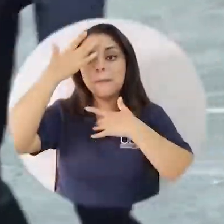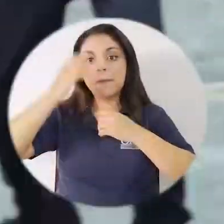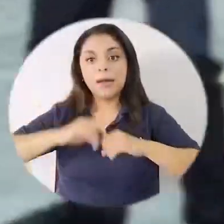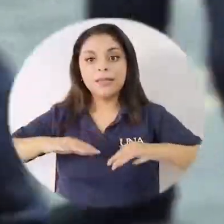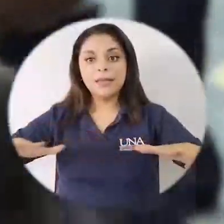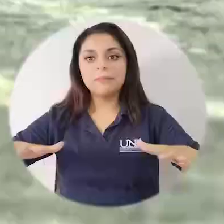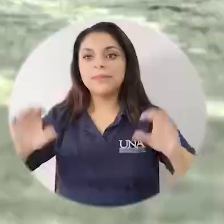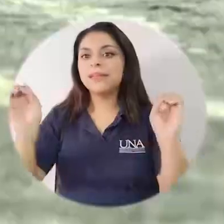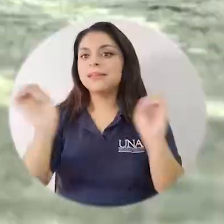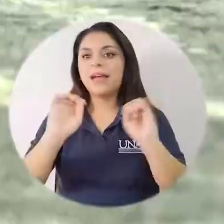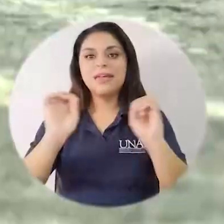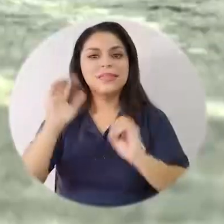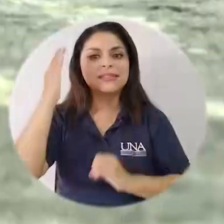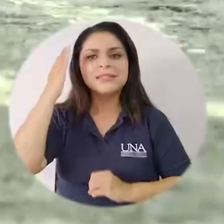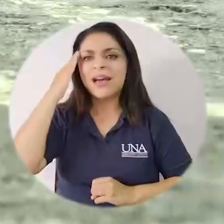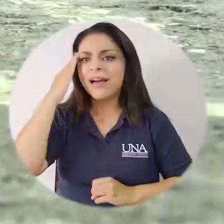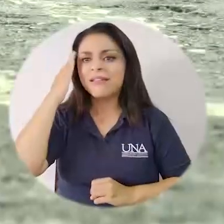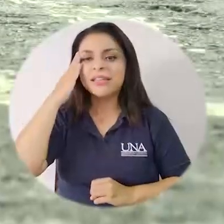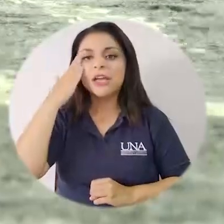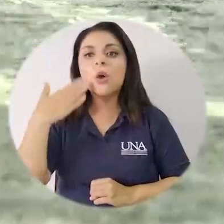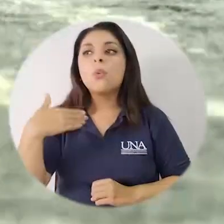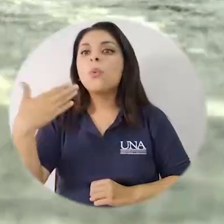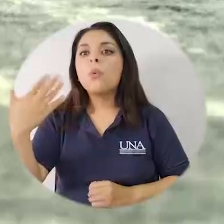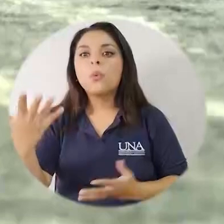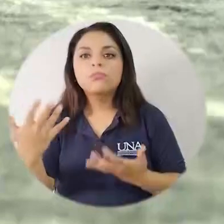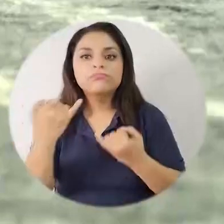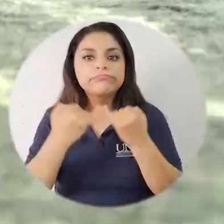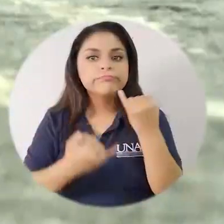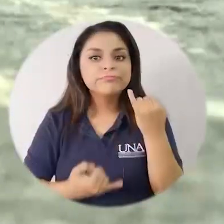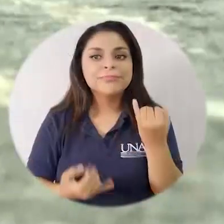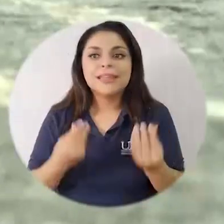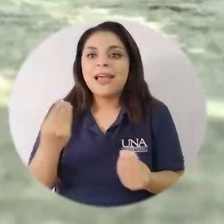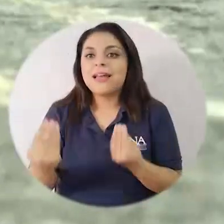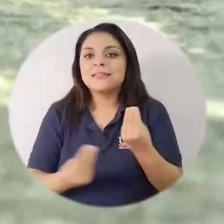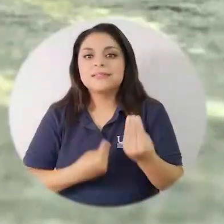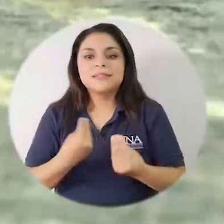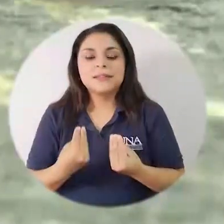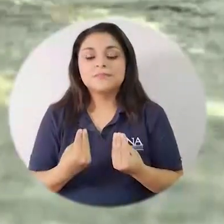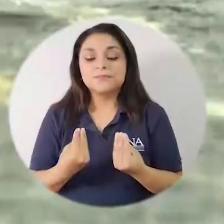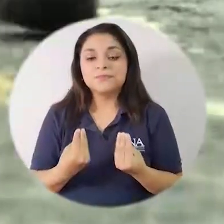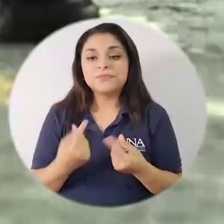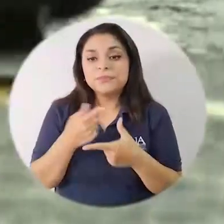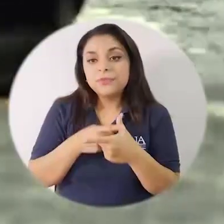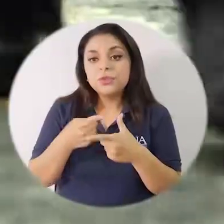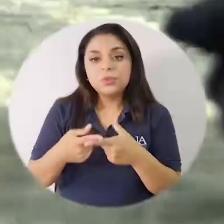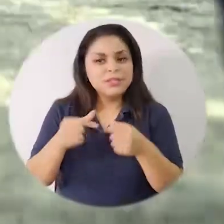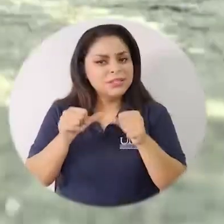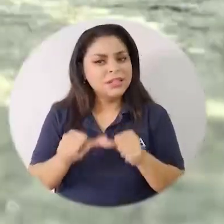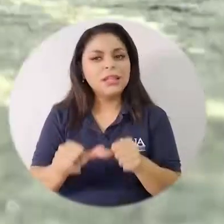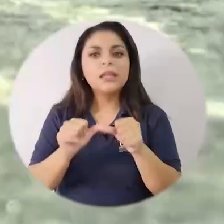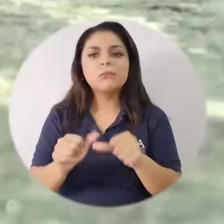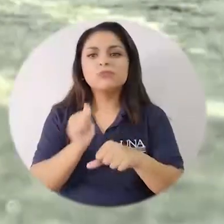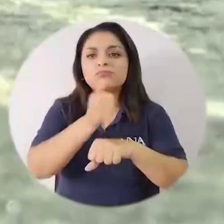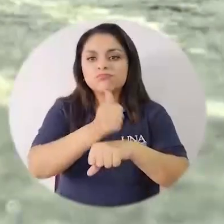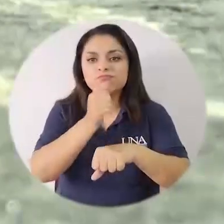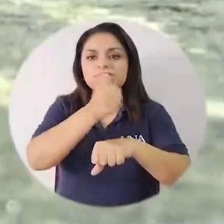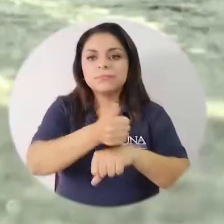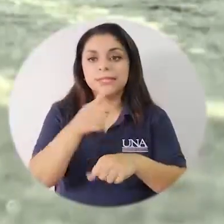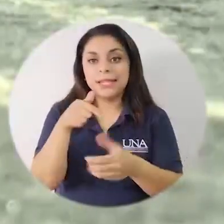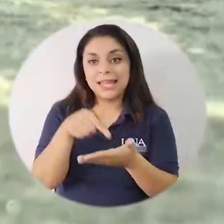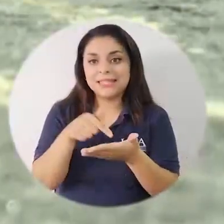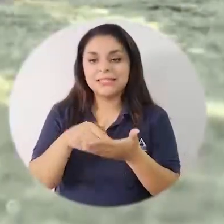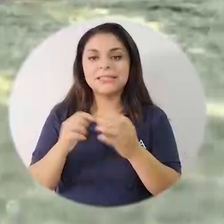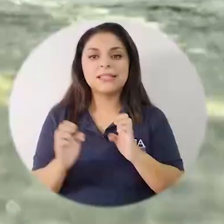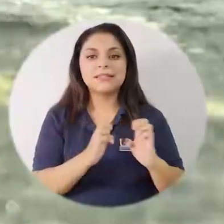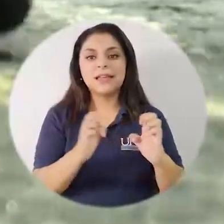de pandemia donde nadie sabe cuándo va a terminar, qué hacer, porque es algo nuevo para todos. Entonces, hemos seguido